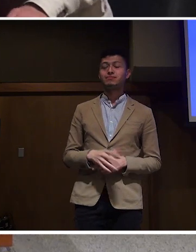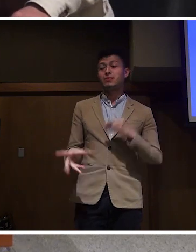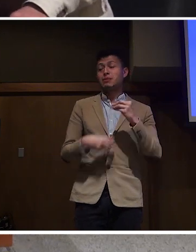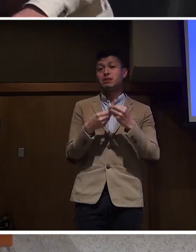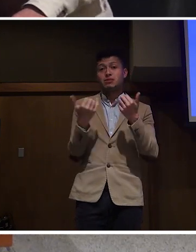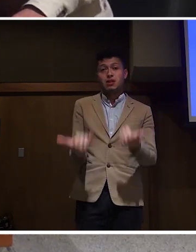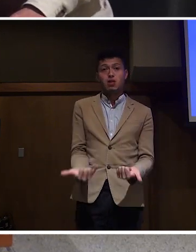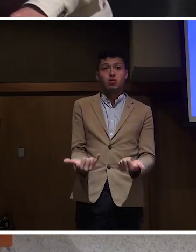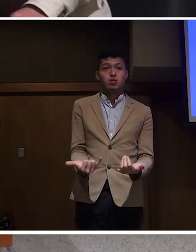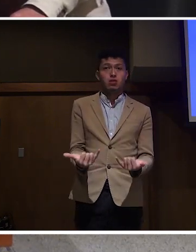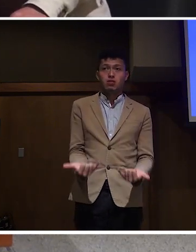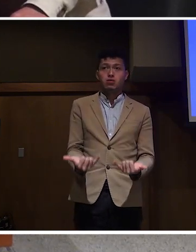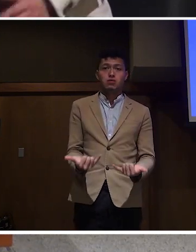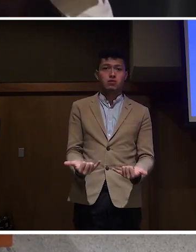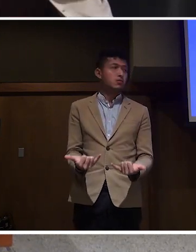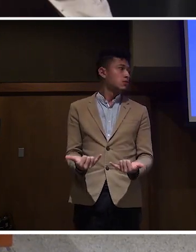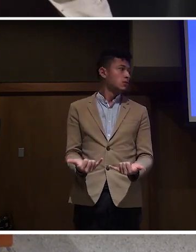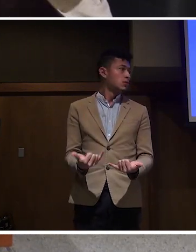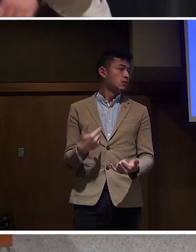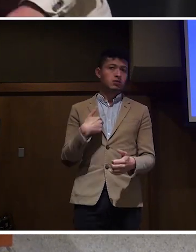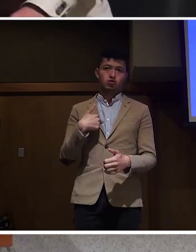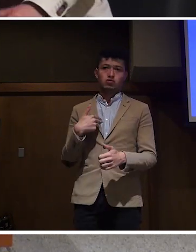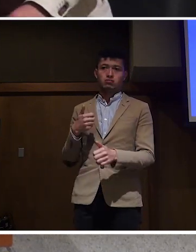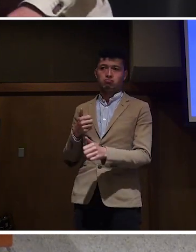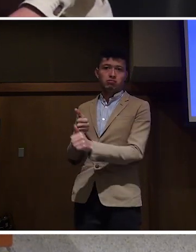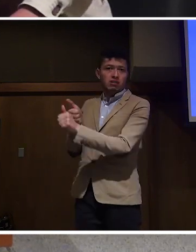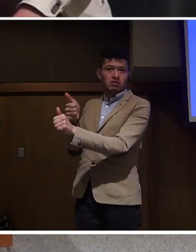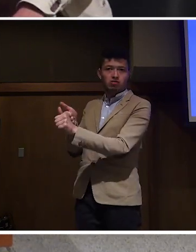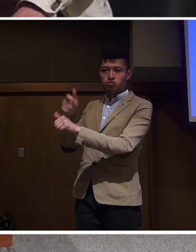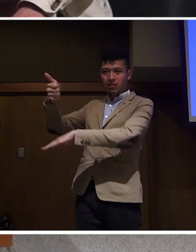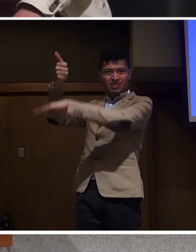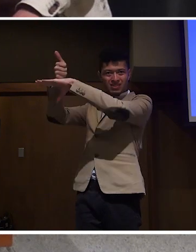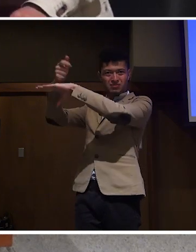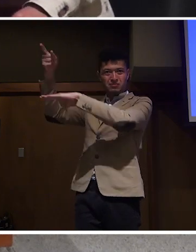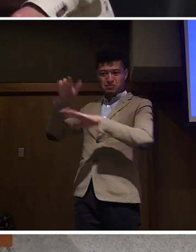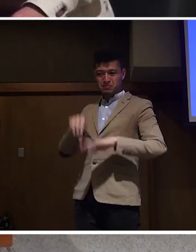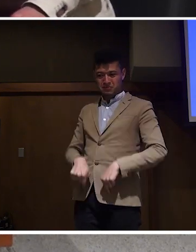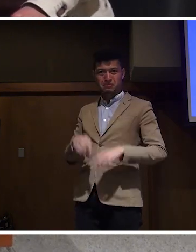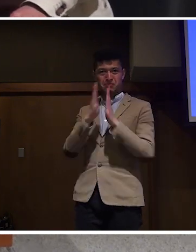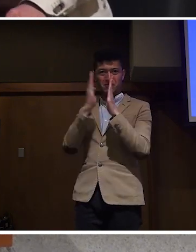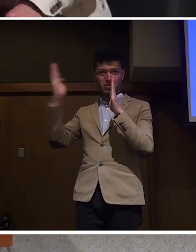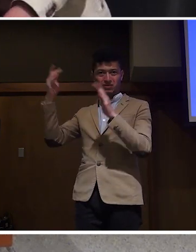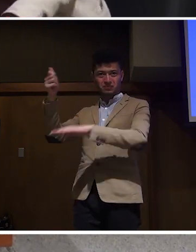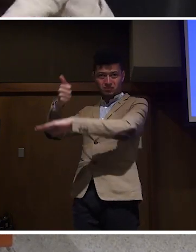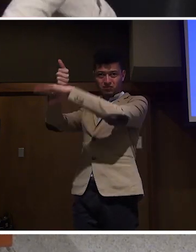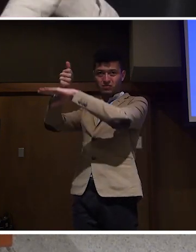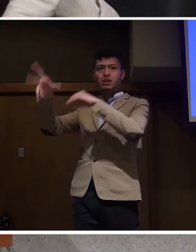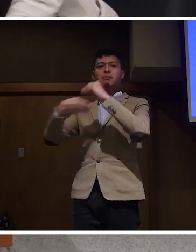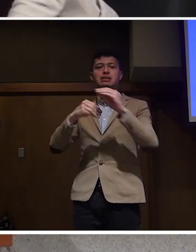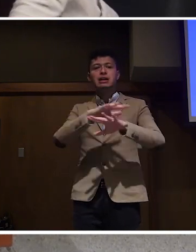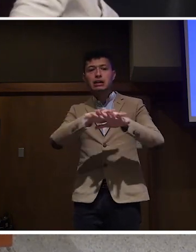soy asesor de la biblioteca, de la dirección de la Biblioteca Luis Ángel Arango y de la red